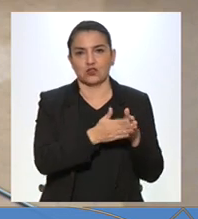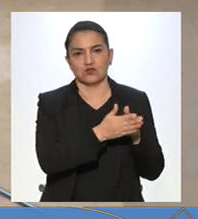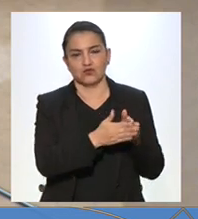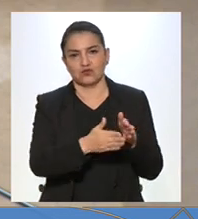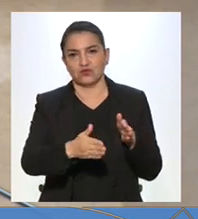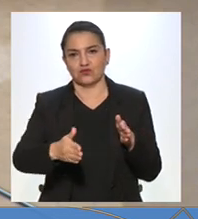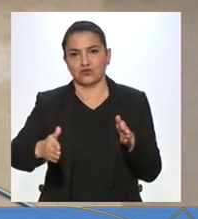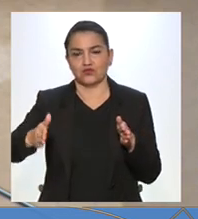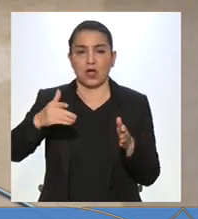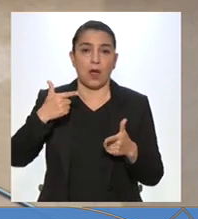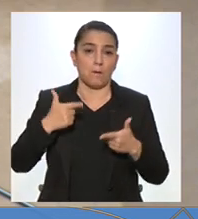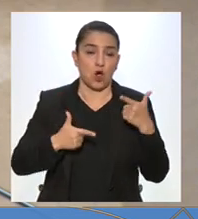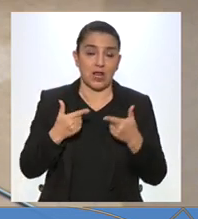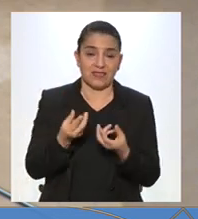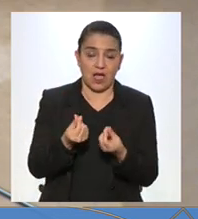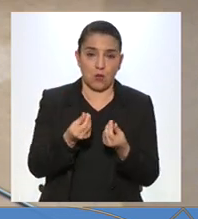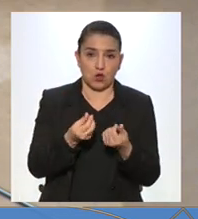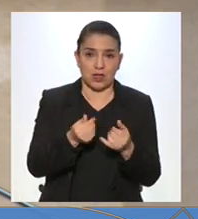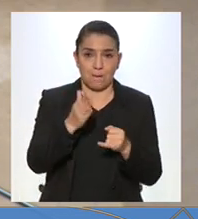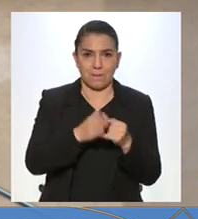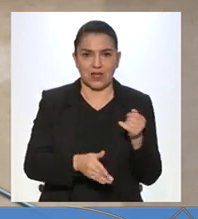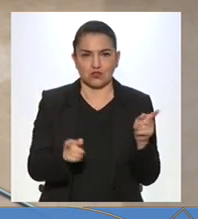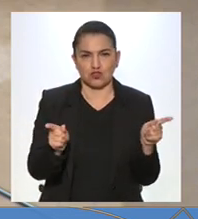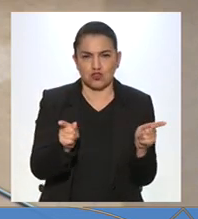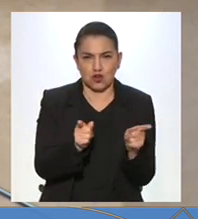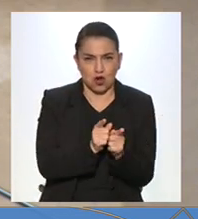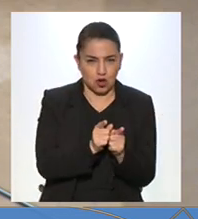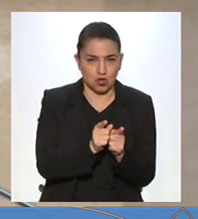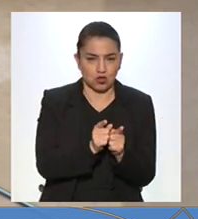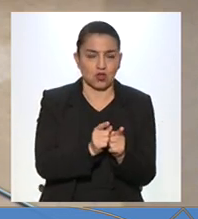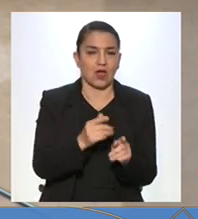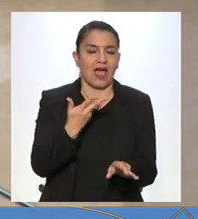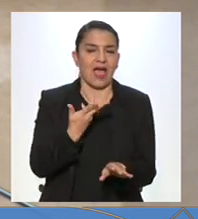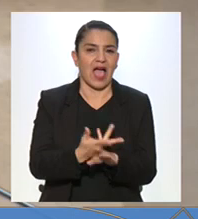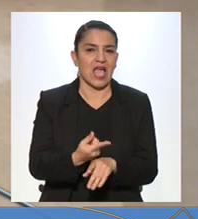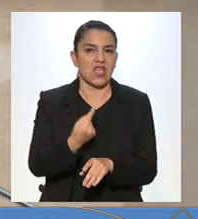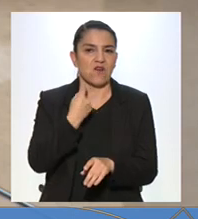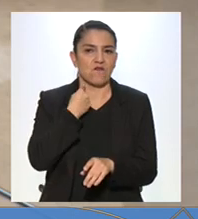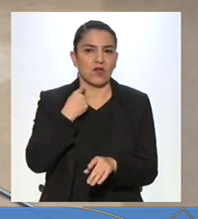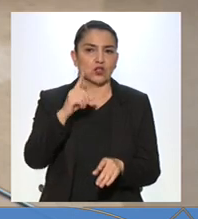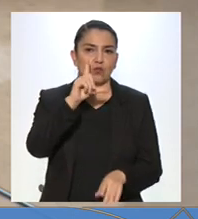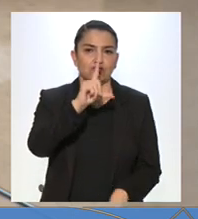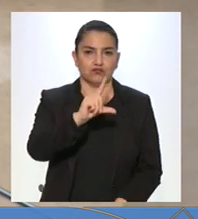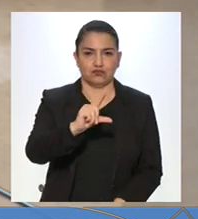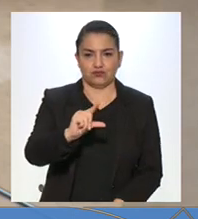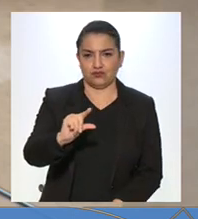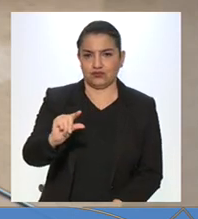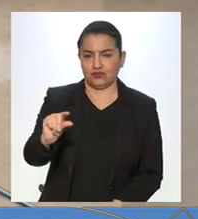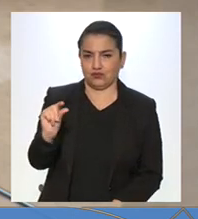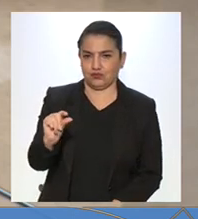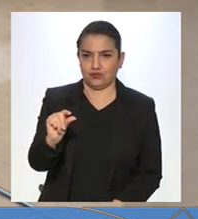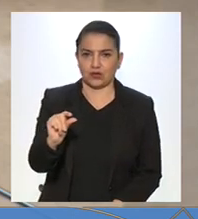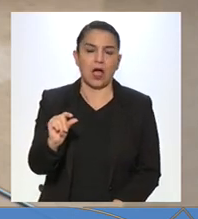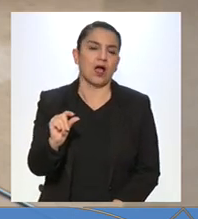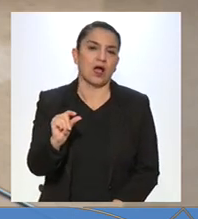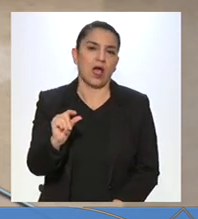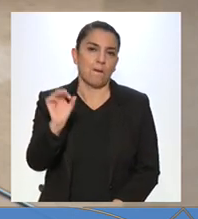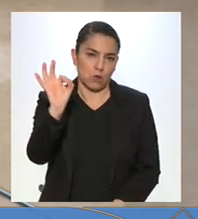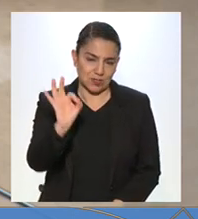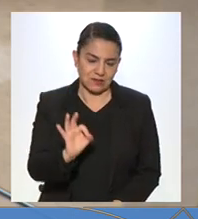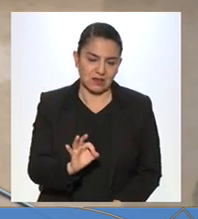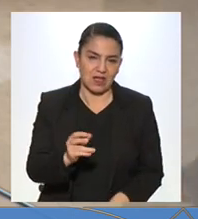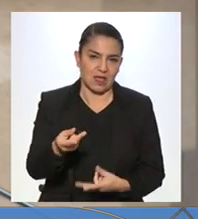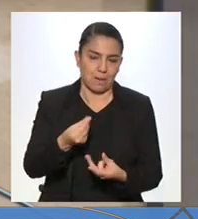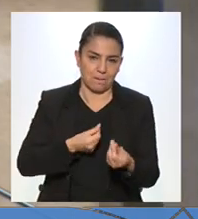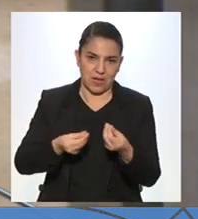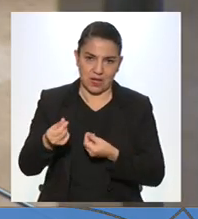monetaria es una tasa de plazo extremadamente corto y que tiene un efecto decreciente sobre las tasas de mercado a medida que se extienden